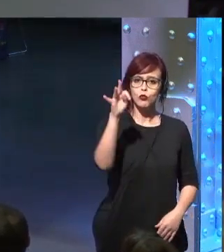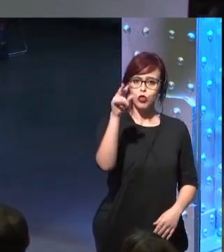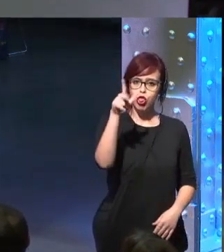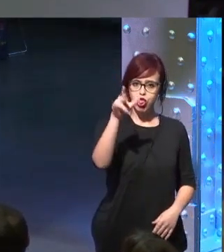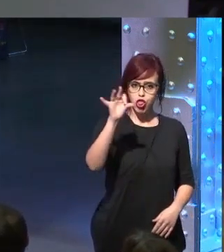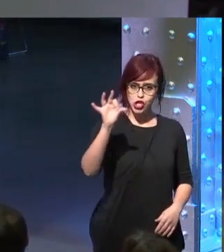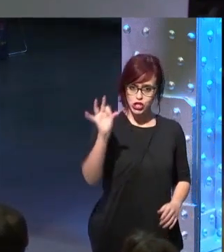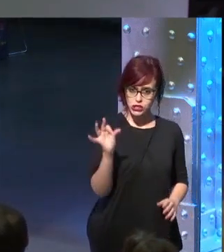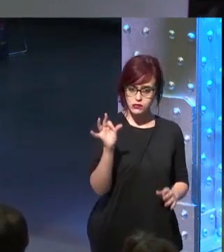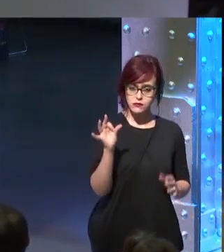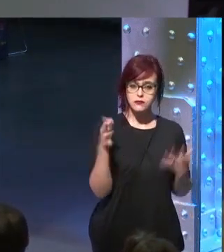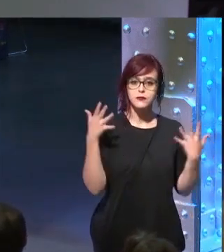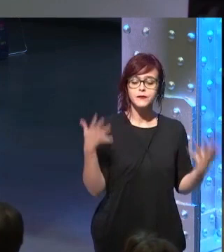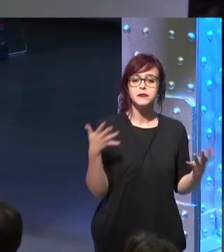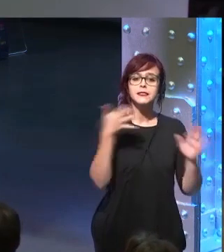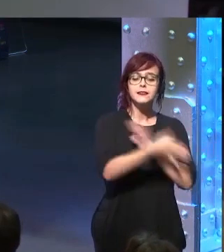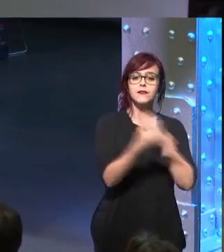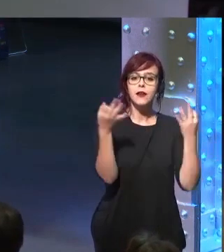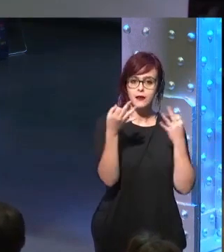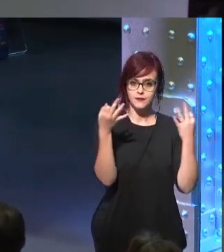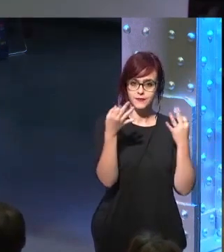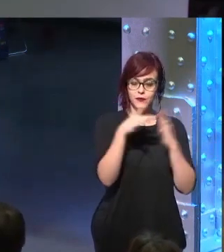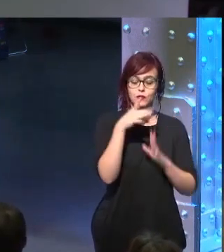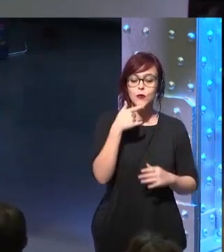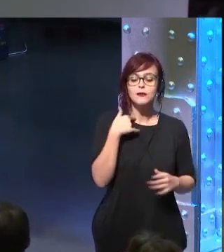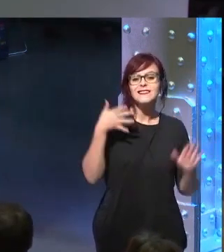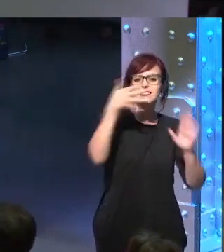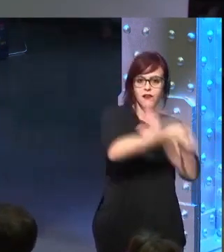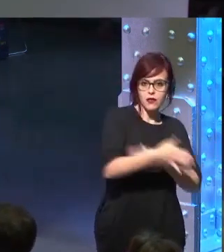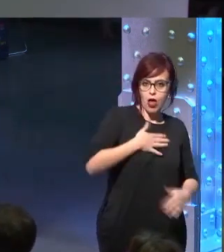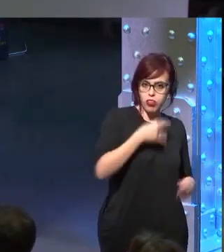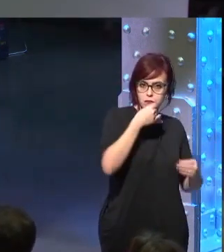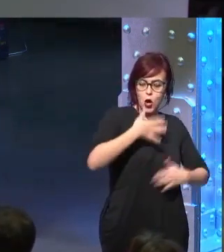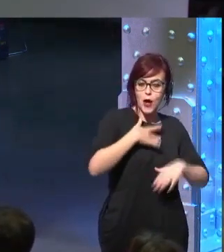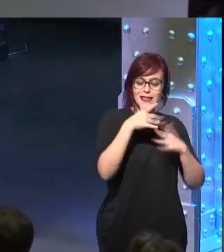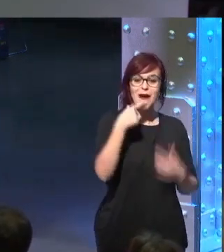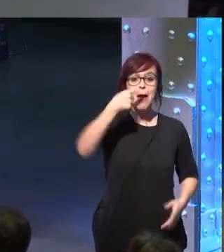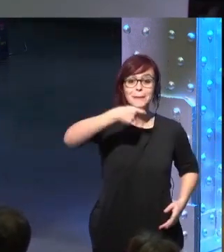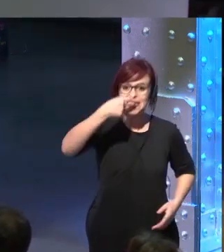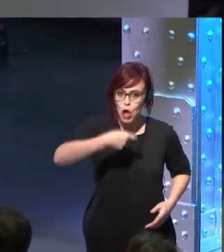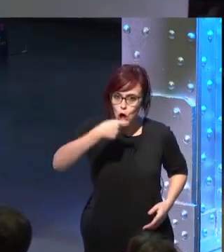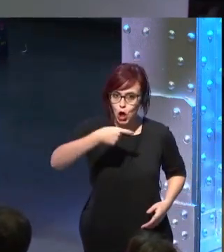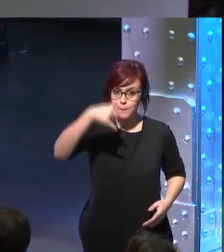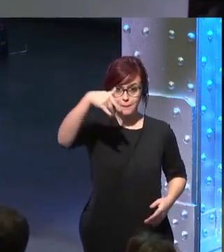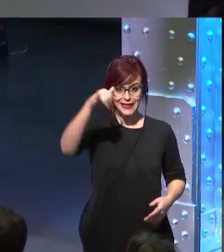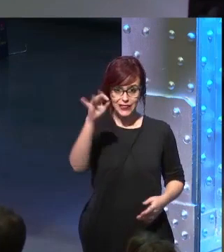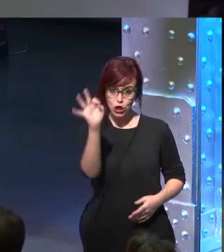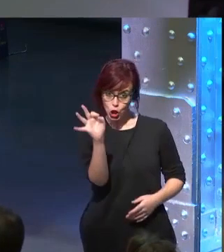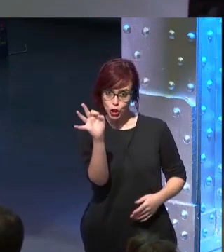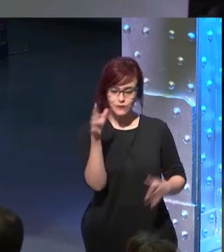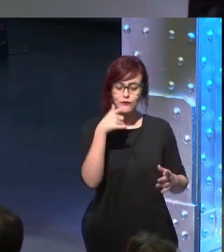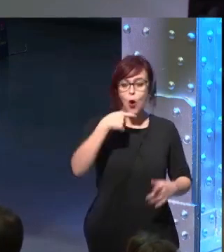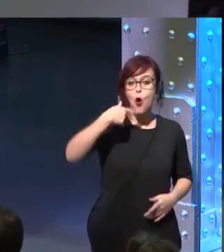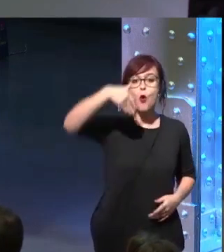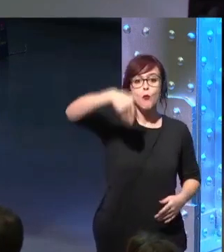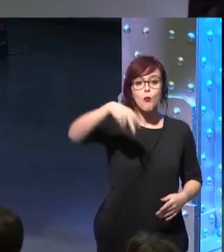muzos, lo cual no tiene el significado que nos ha llegado, que es mito. En el griego antiguo,